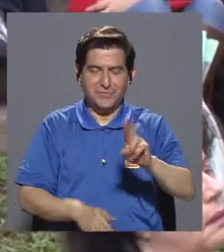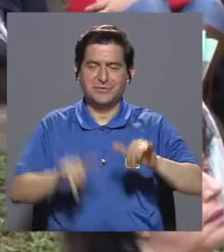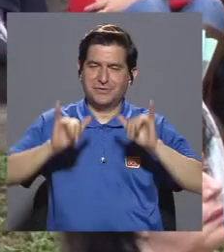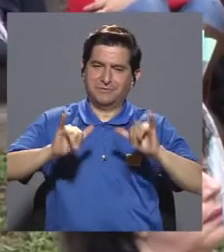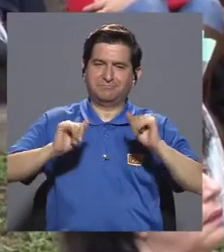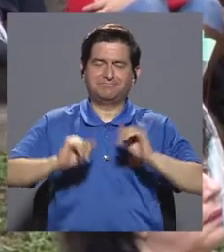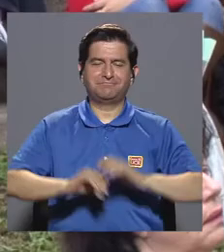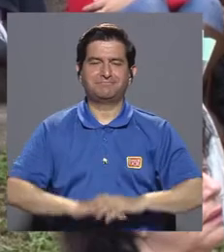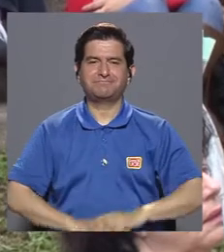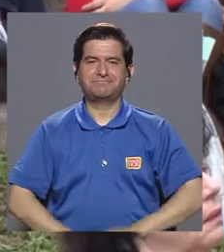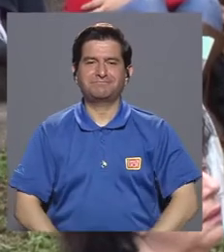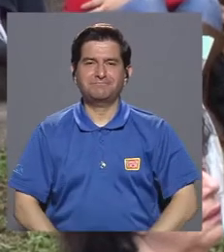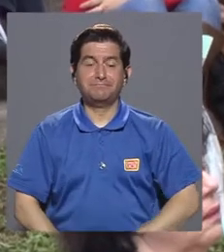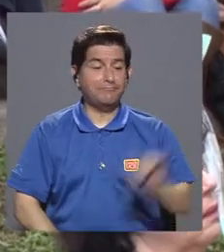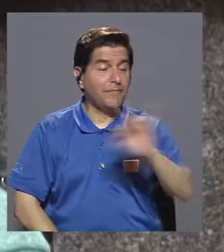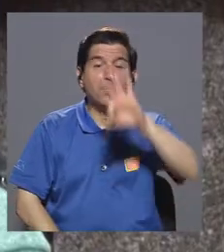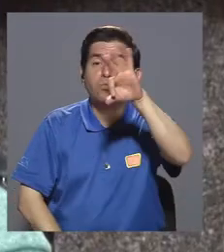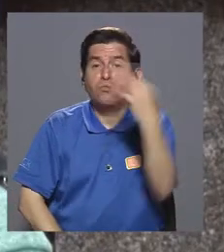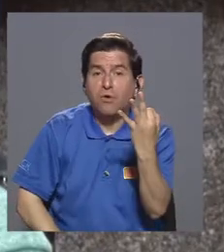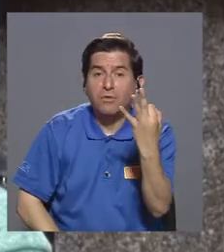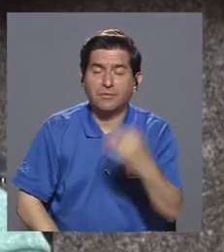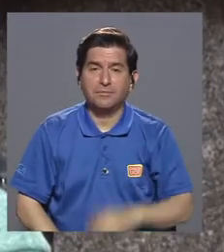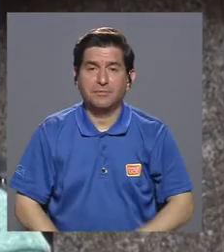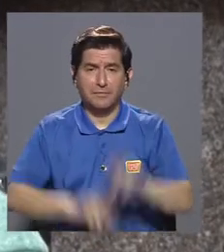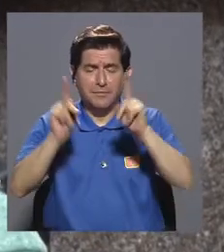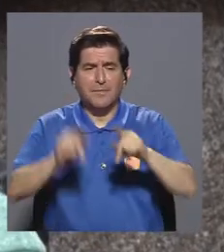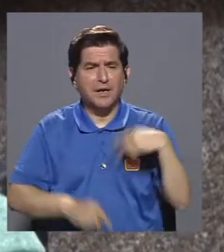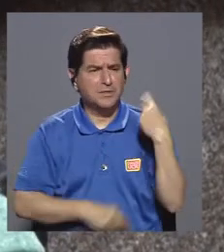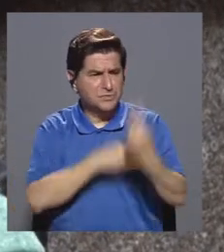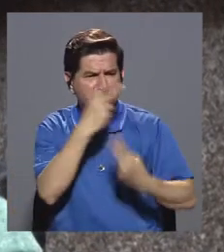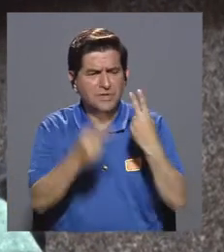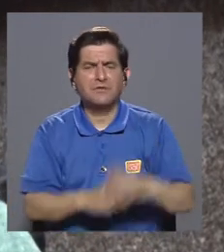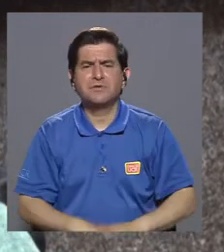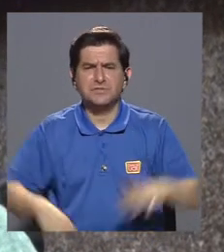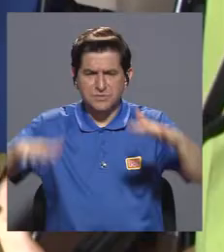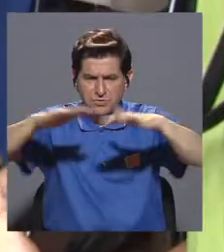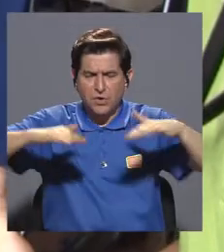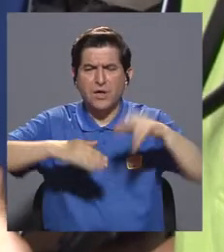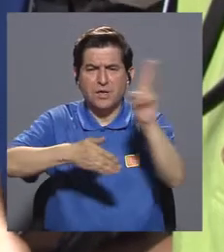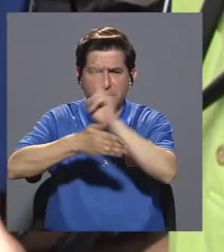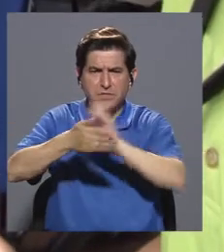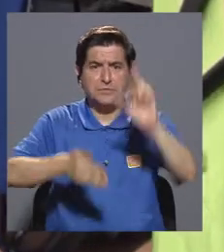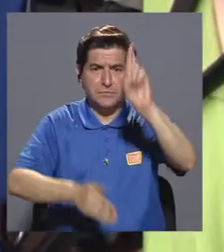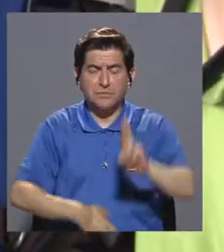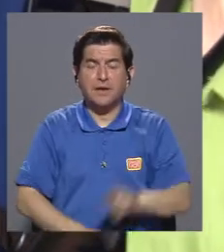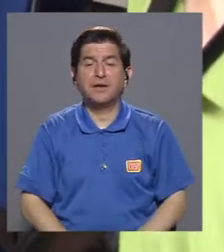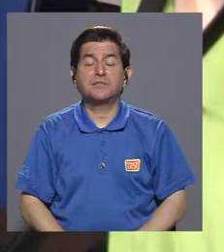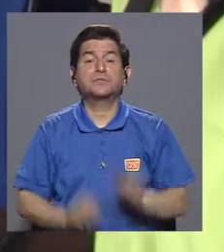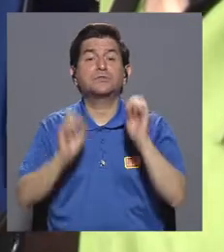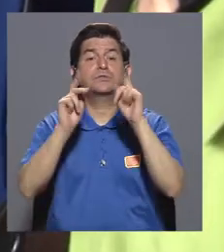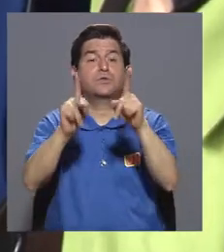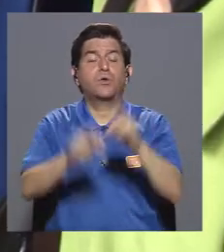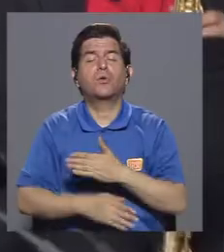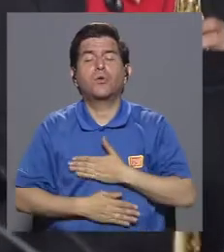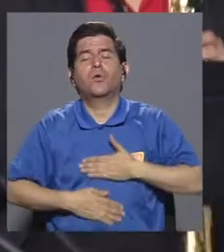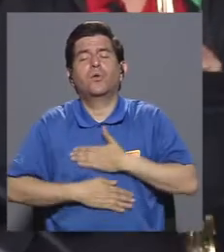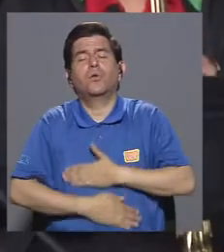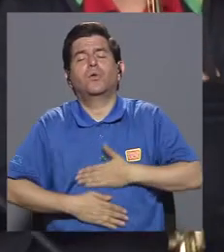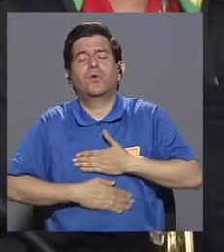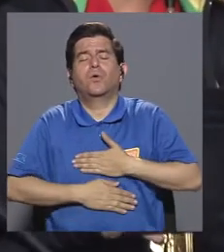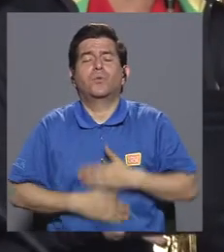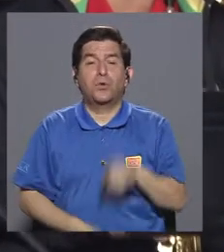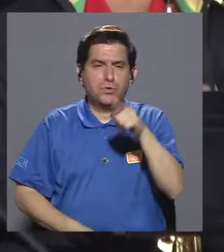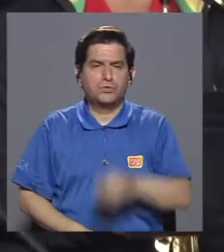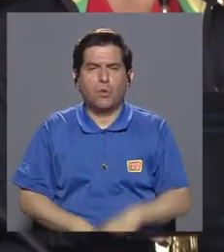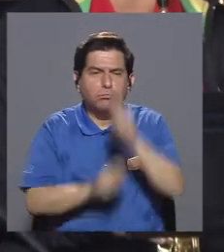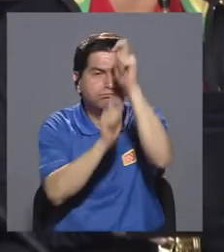también. De la misma manera, quien recorrió el campus Rodrigo Facio tuvo la oportunidad de deleitarse